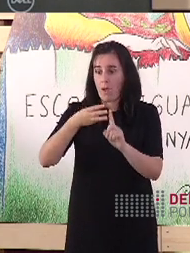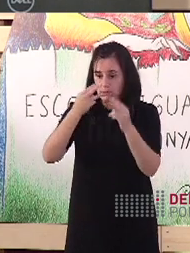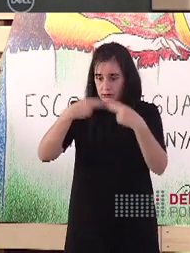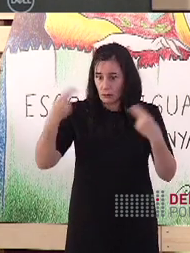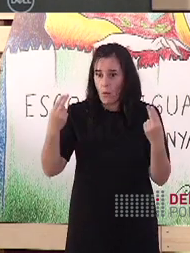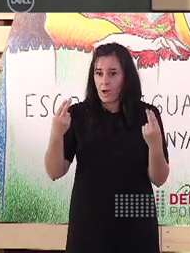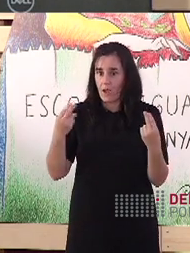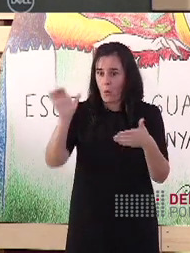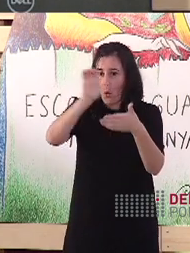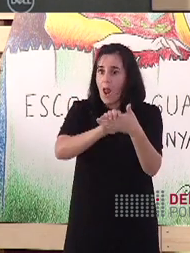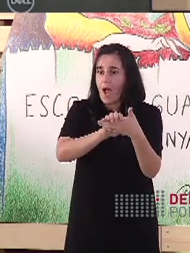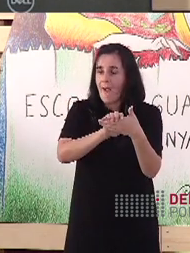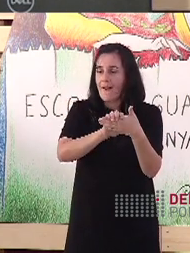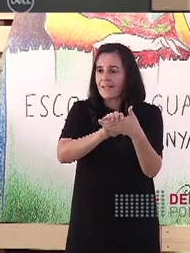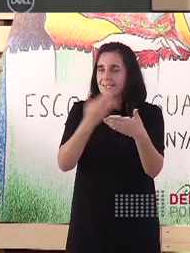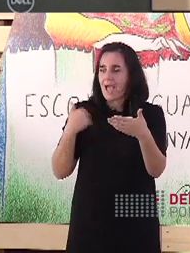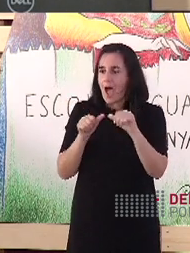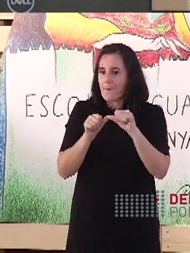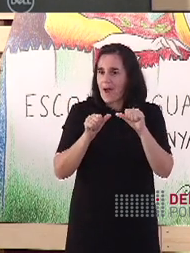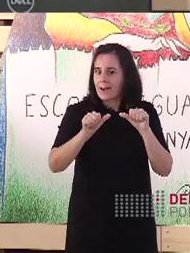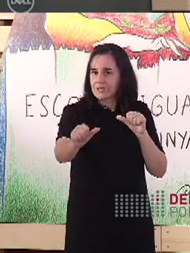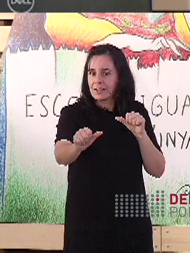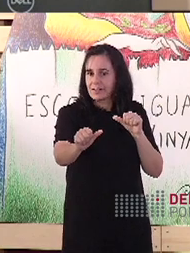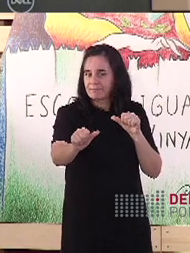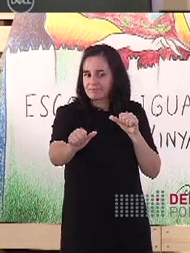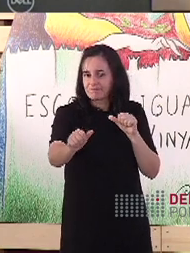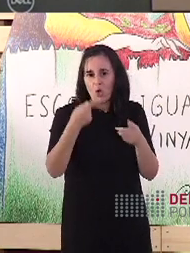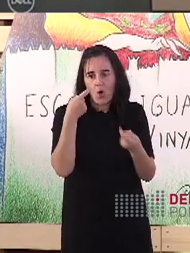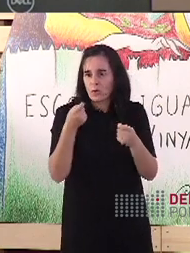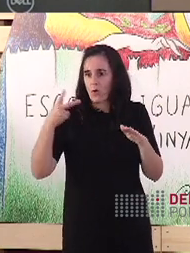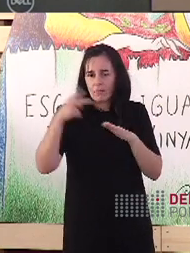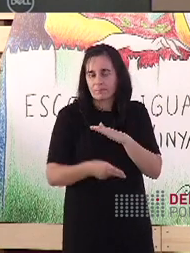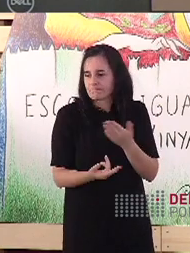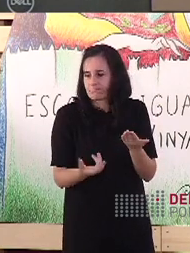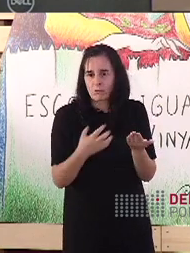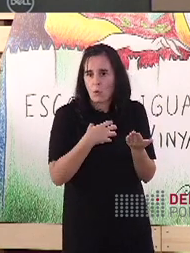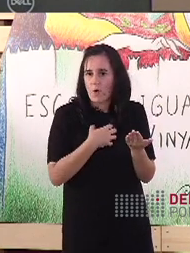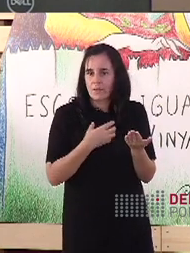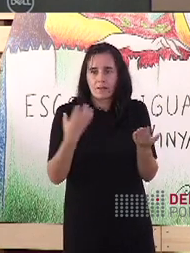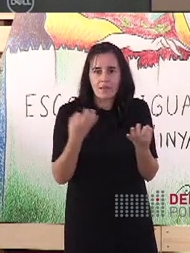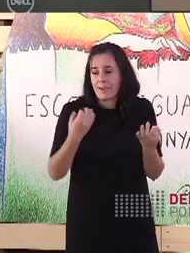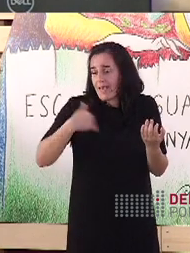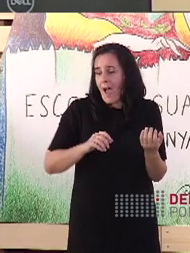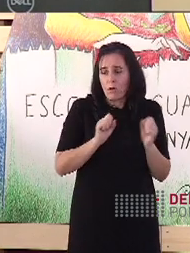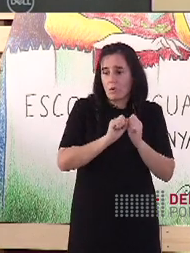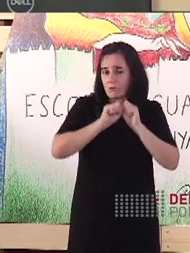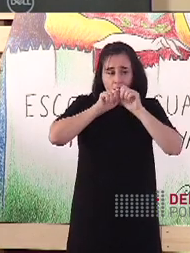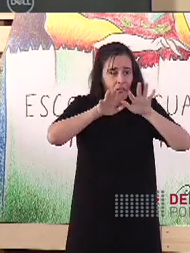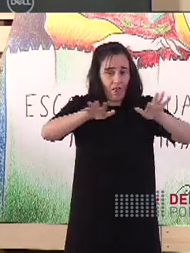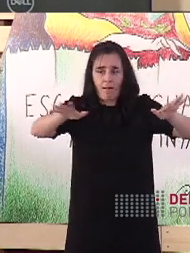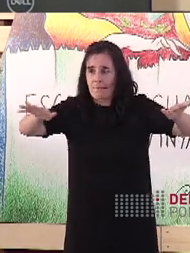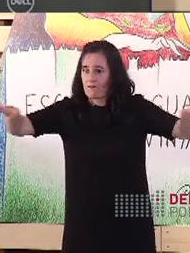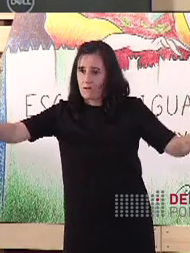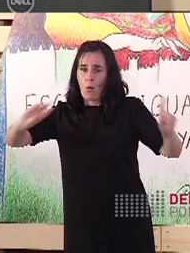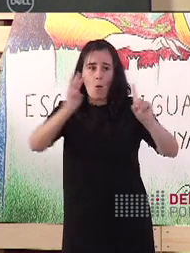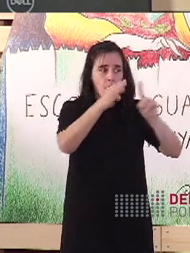es imposible o muy difícil de poder evitar que vaya de una página a un servidor a otro, a otro, a otro y así